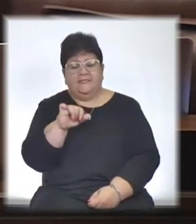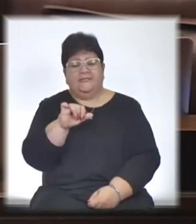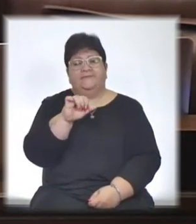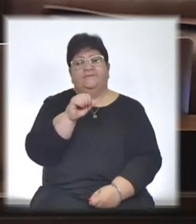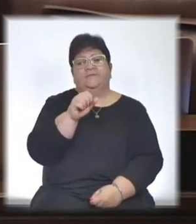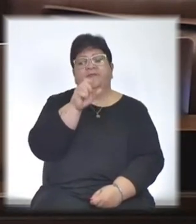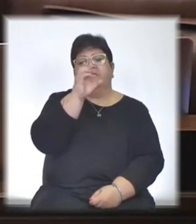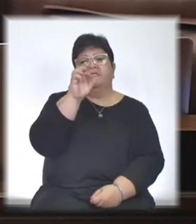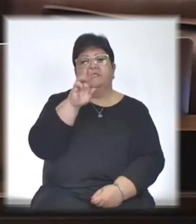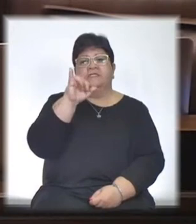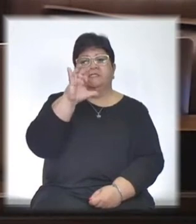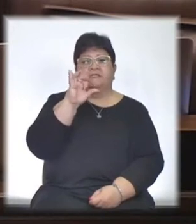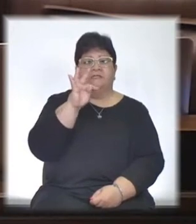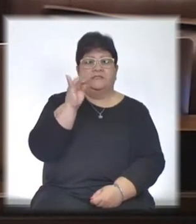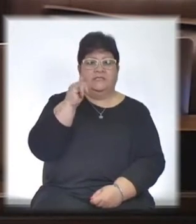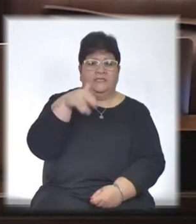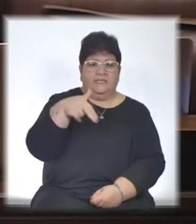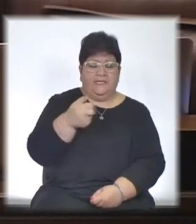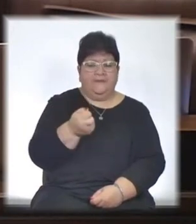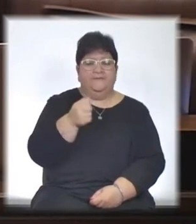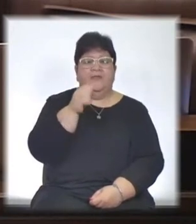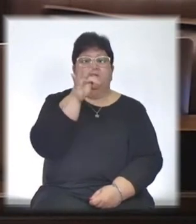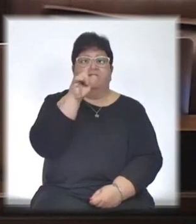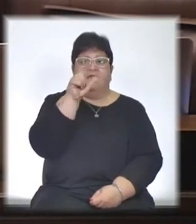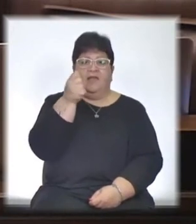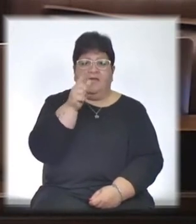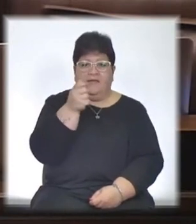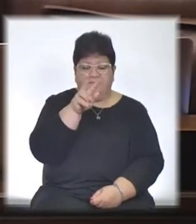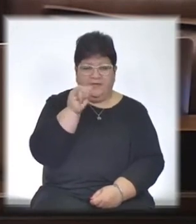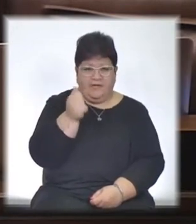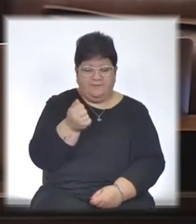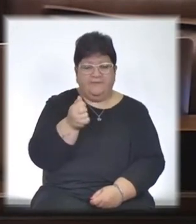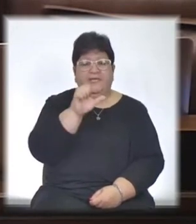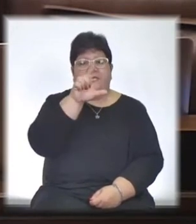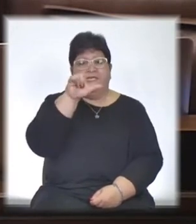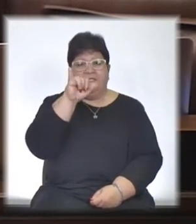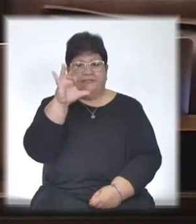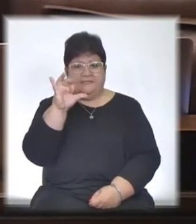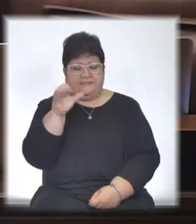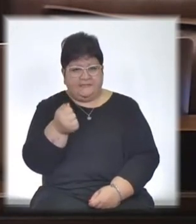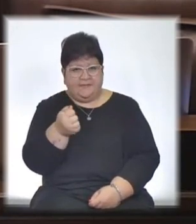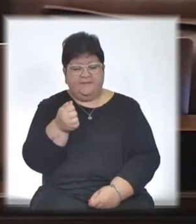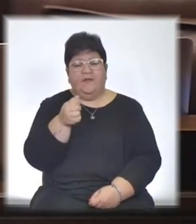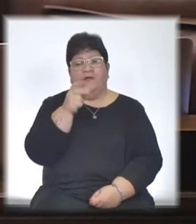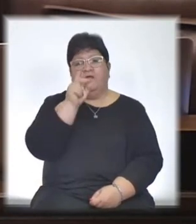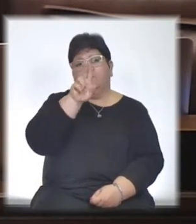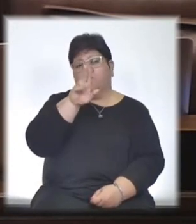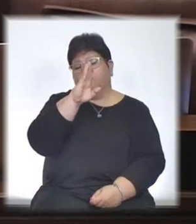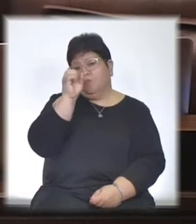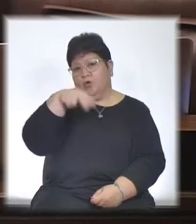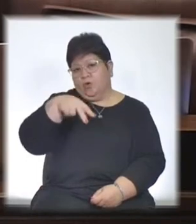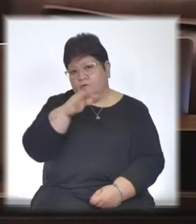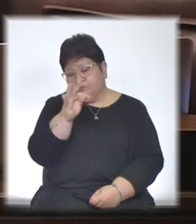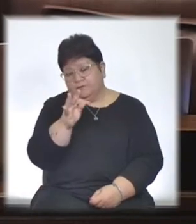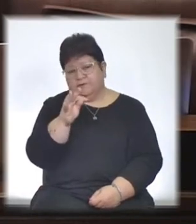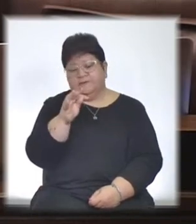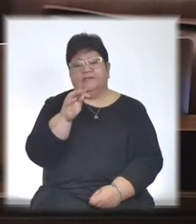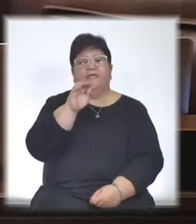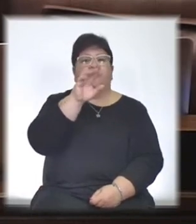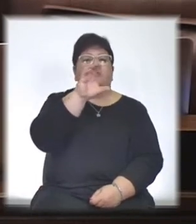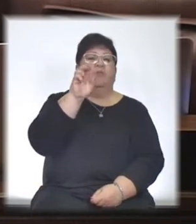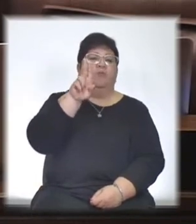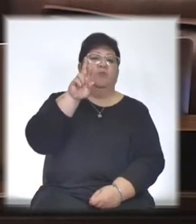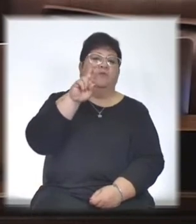Cristina Cabrera, Flavia Schilling, Elisa Michelini, Lía Maciel, Raquel Dupont, María Elena Curbelo,